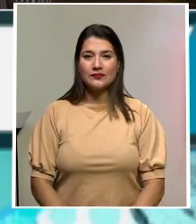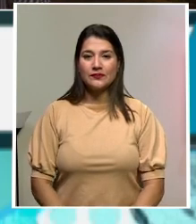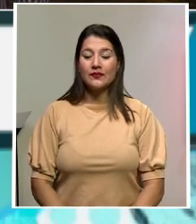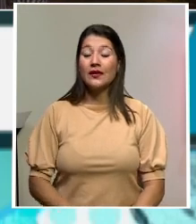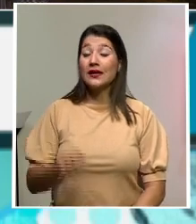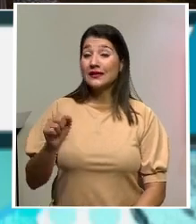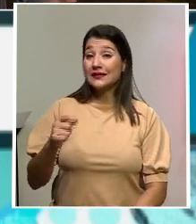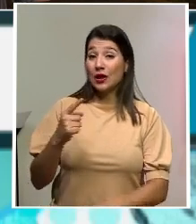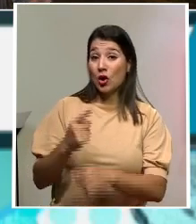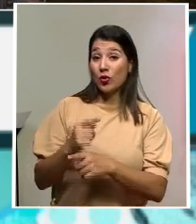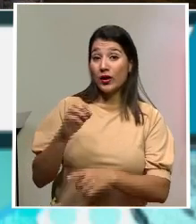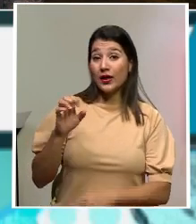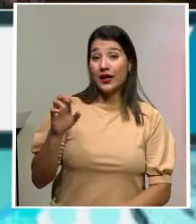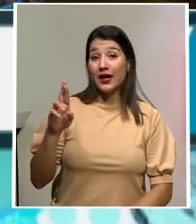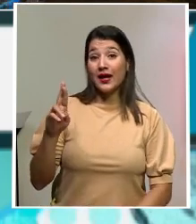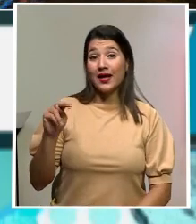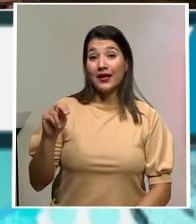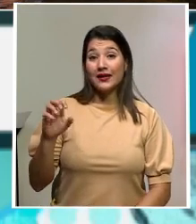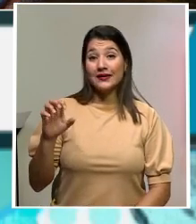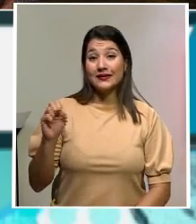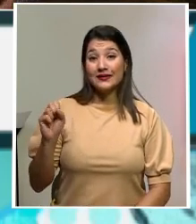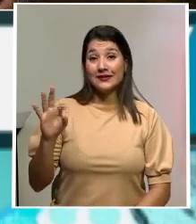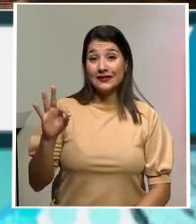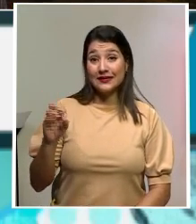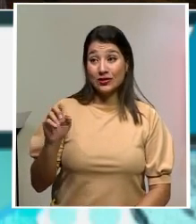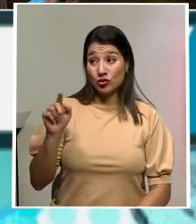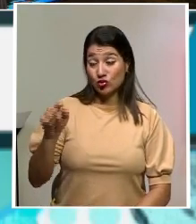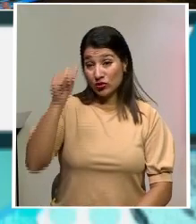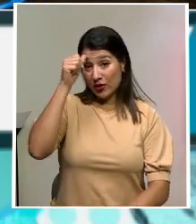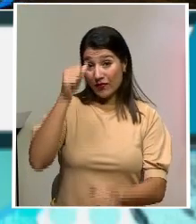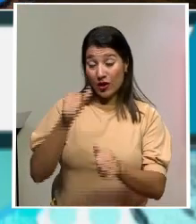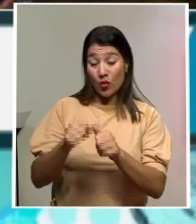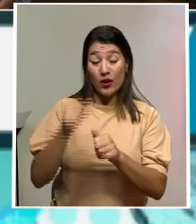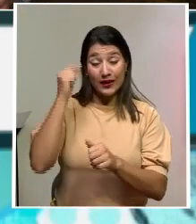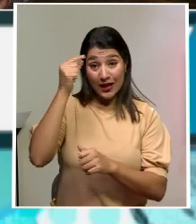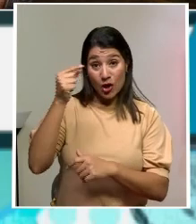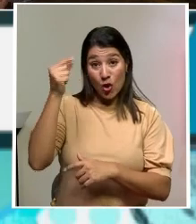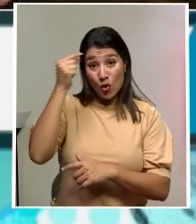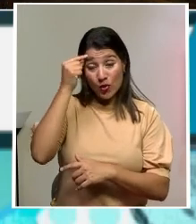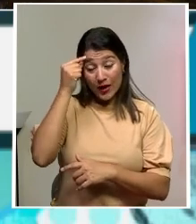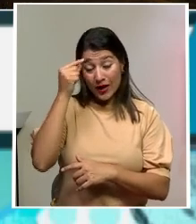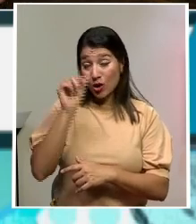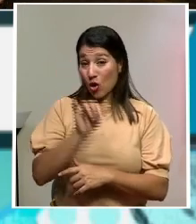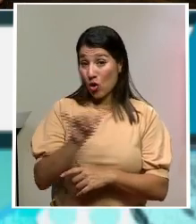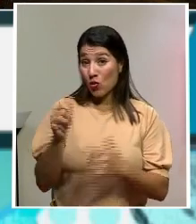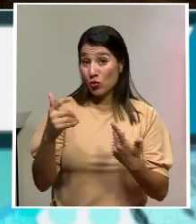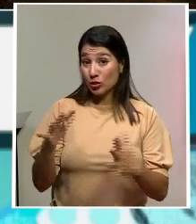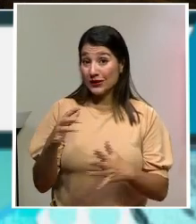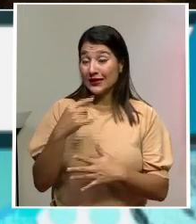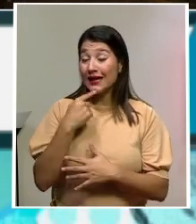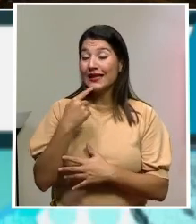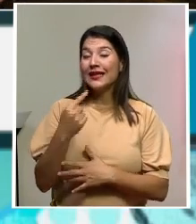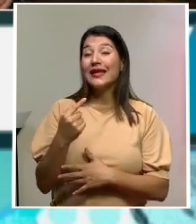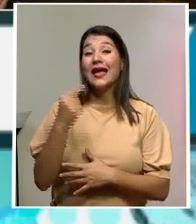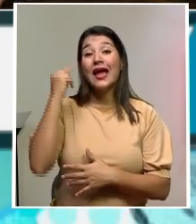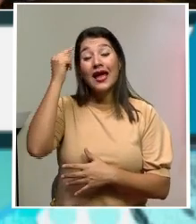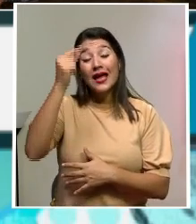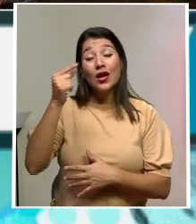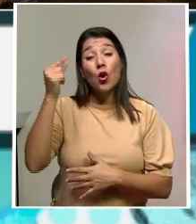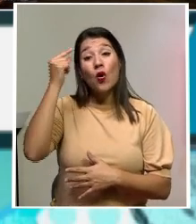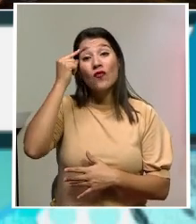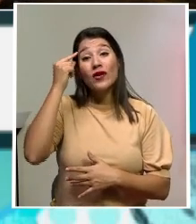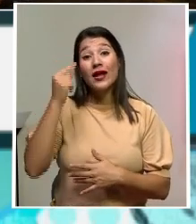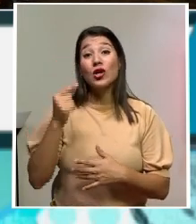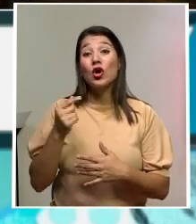Así es, Ernesto, y es que recordemos, el Poder Ejecutivo, y como mencionábamos anteriormente también, tenía previsto que para el